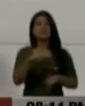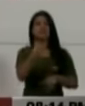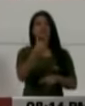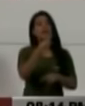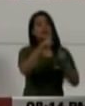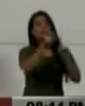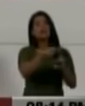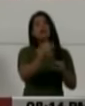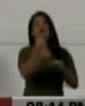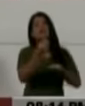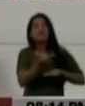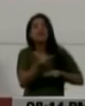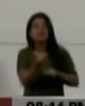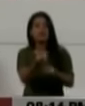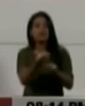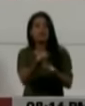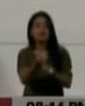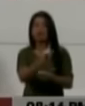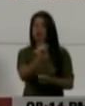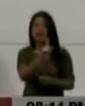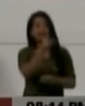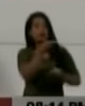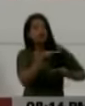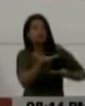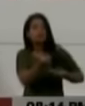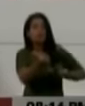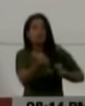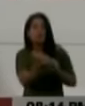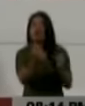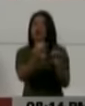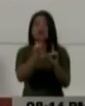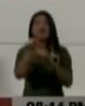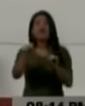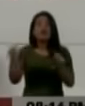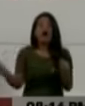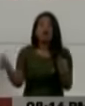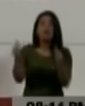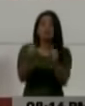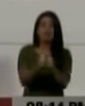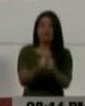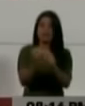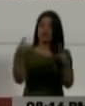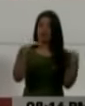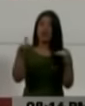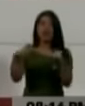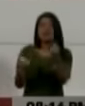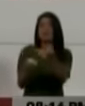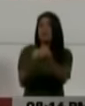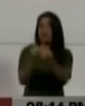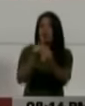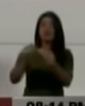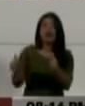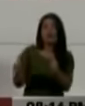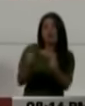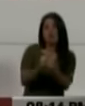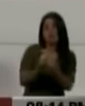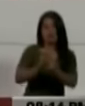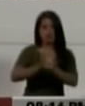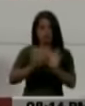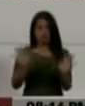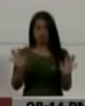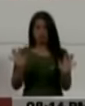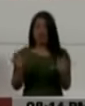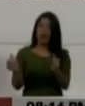facilitadores, no son facilitadores ni mediadores, son acompañantes del diálogo, unos